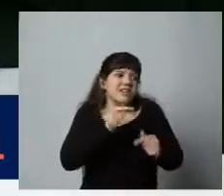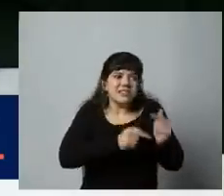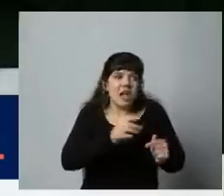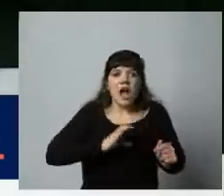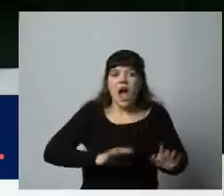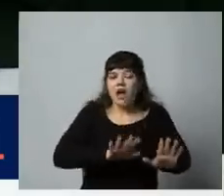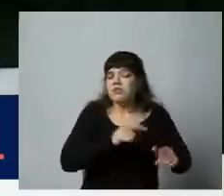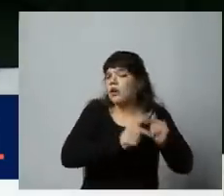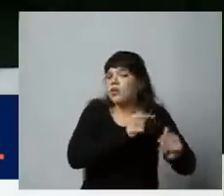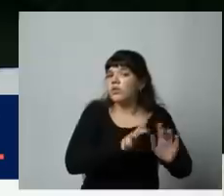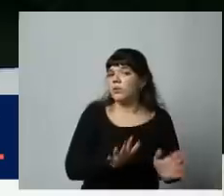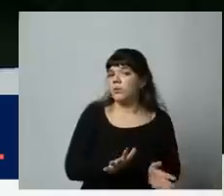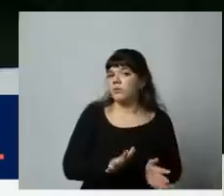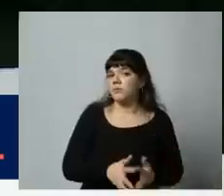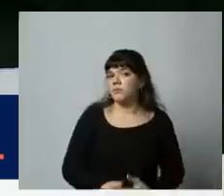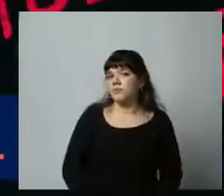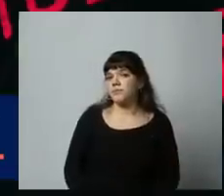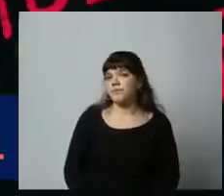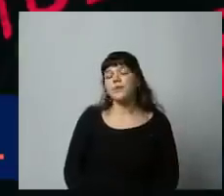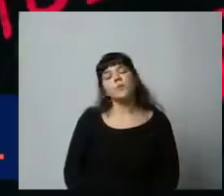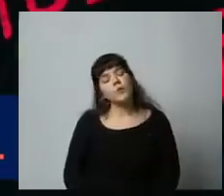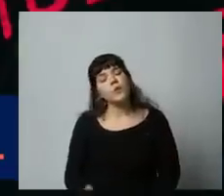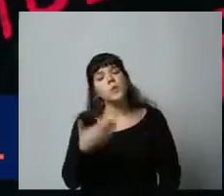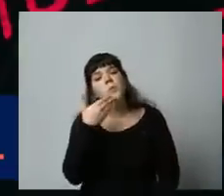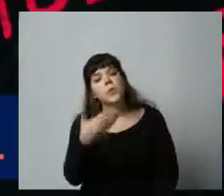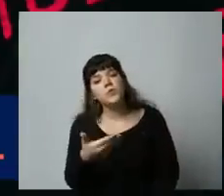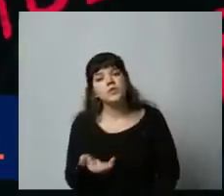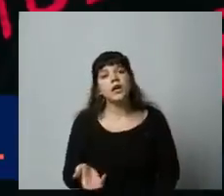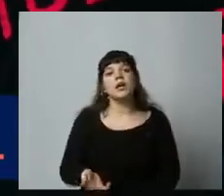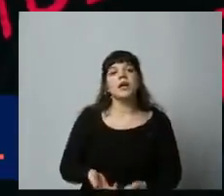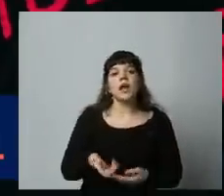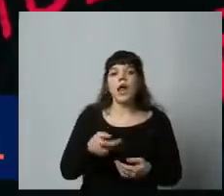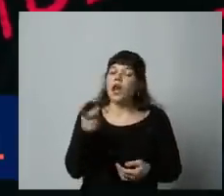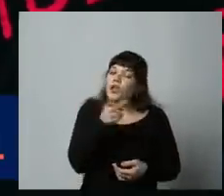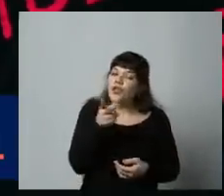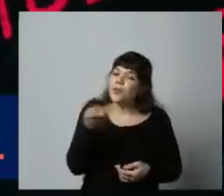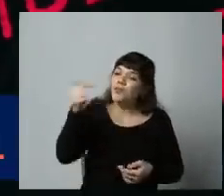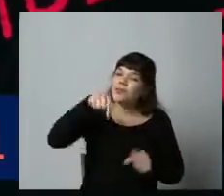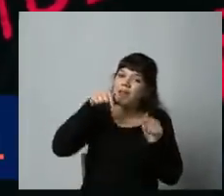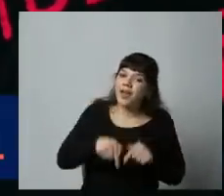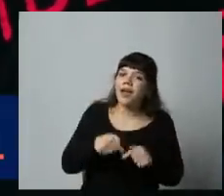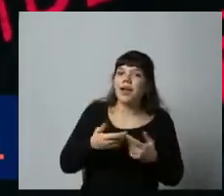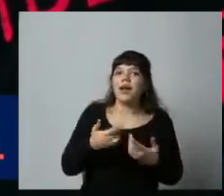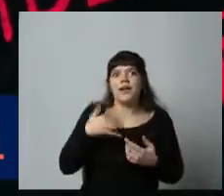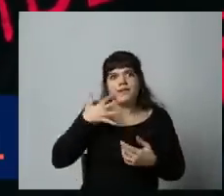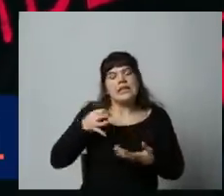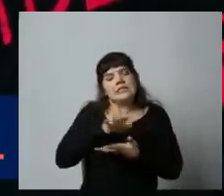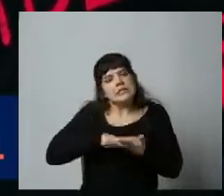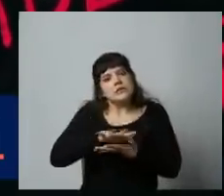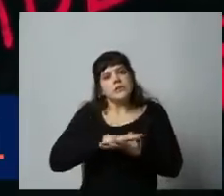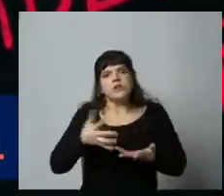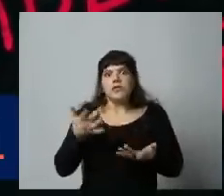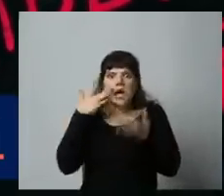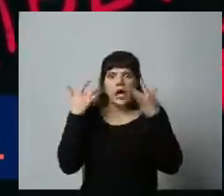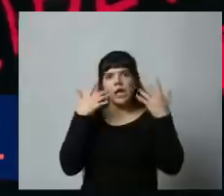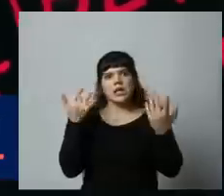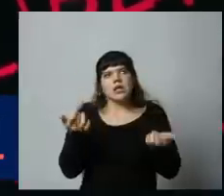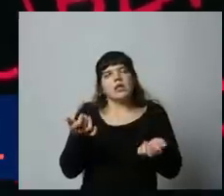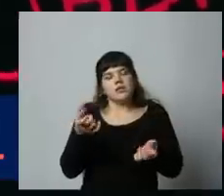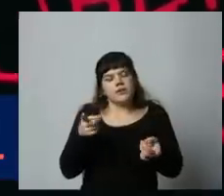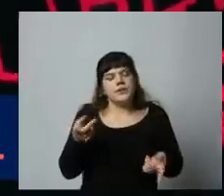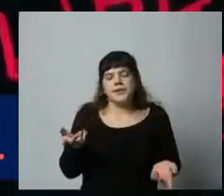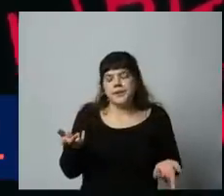enseñaron así y Seguiremos así Muchas gracias Héctor guido Muchas gracias soledad platero la verdad que la situación que están viviendo los artistas y las